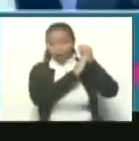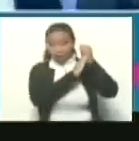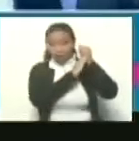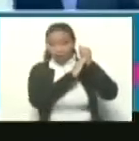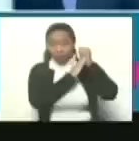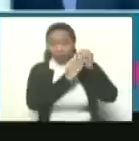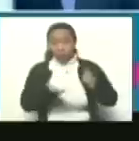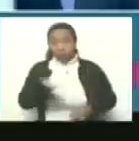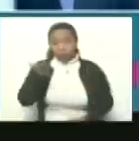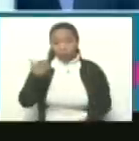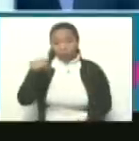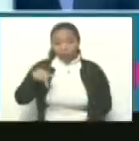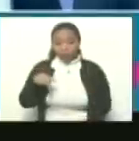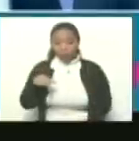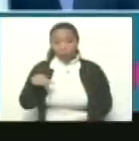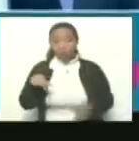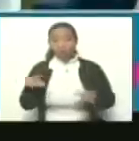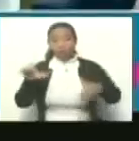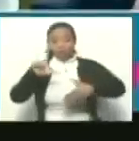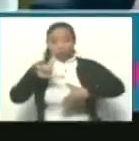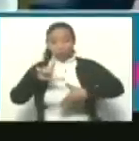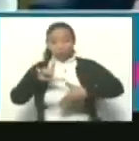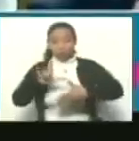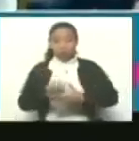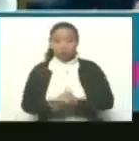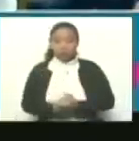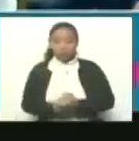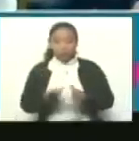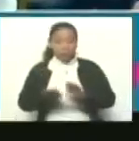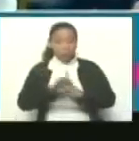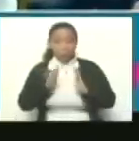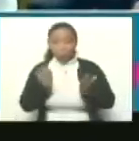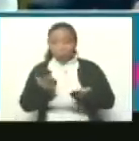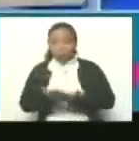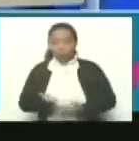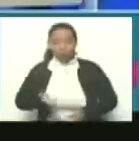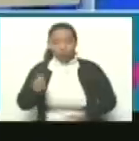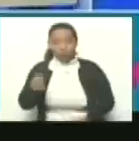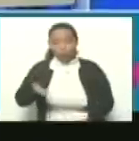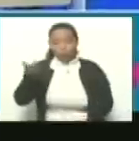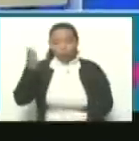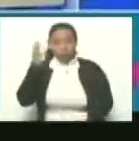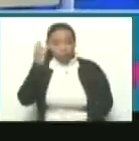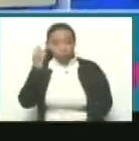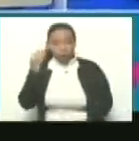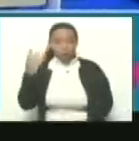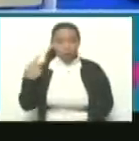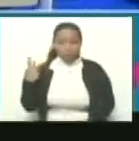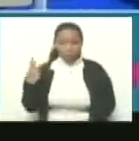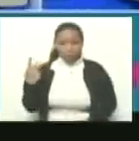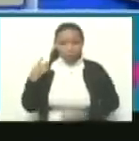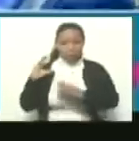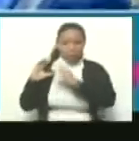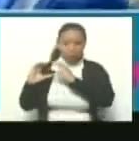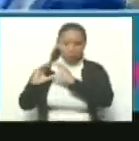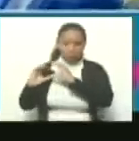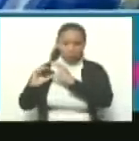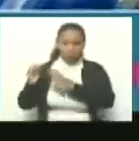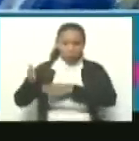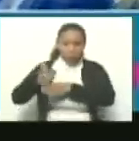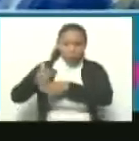Caribe, de América Latina y del mundo. Estuvimos conversando grandes temas de la cooperación